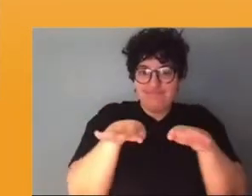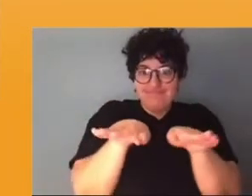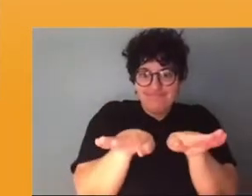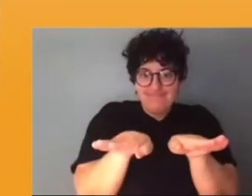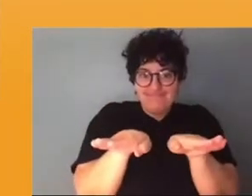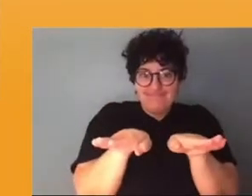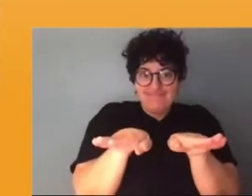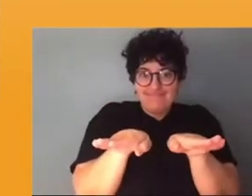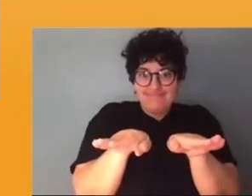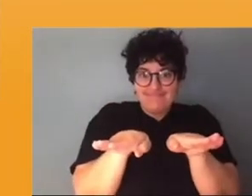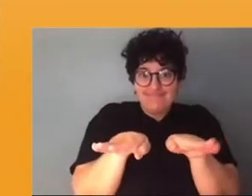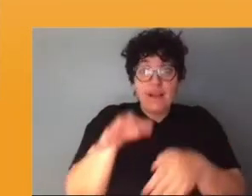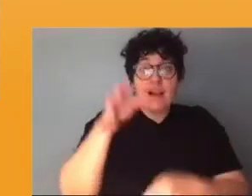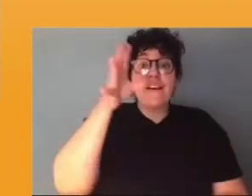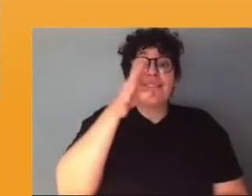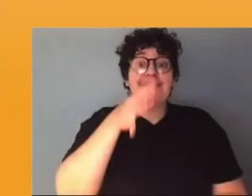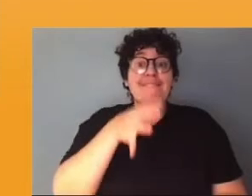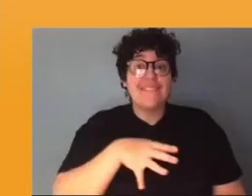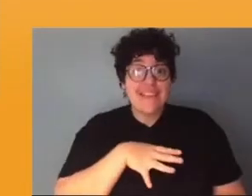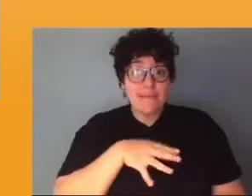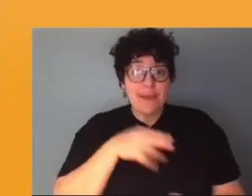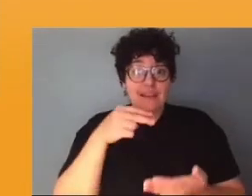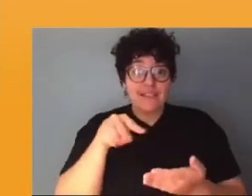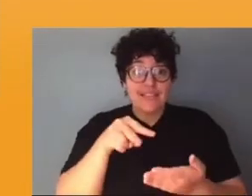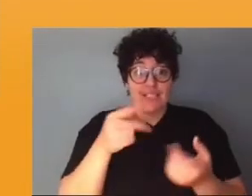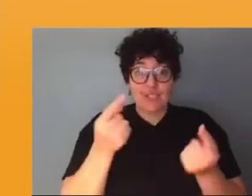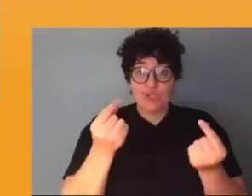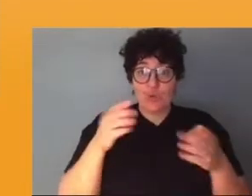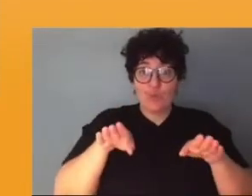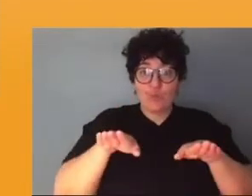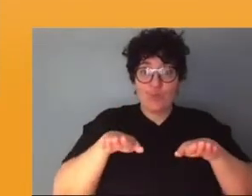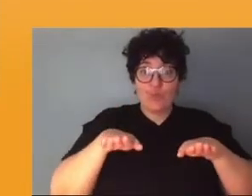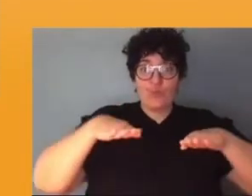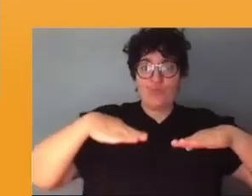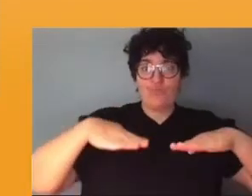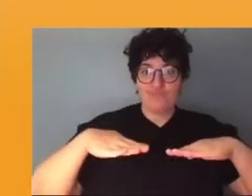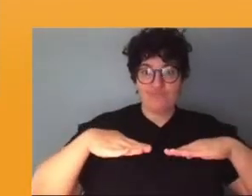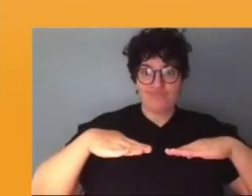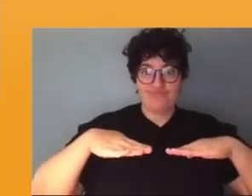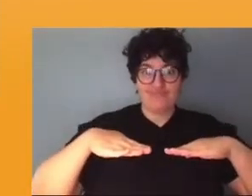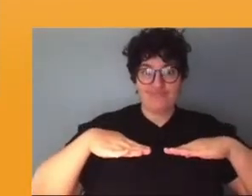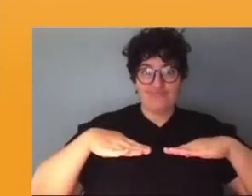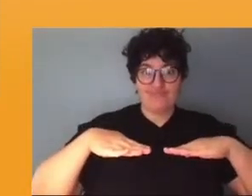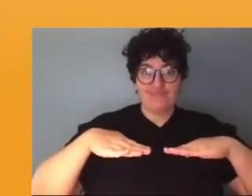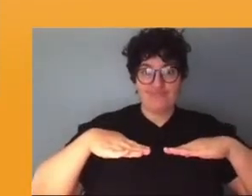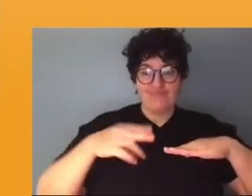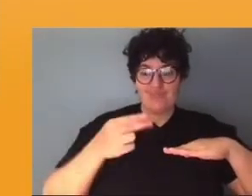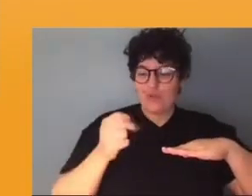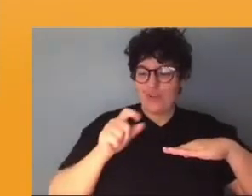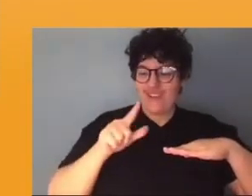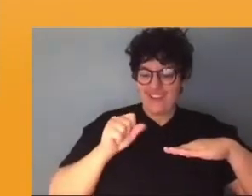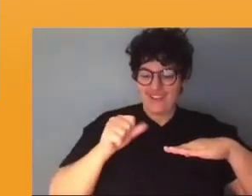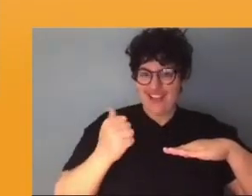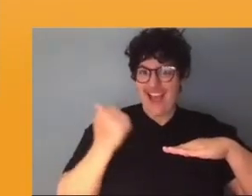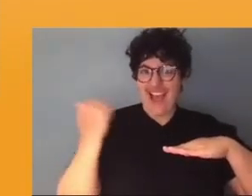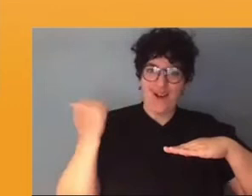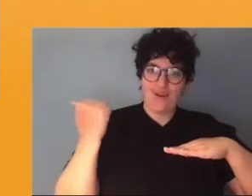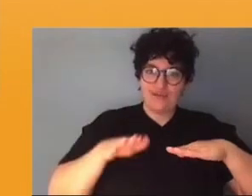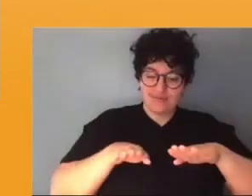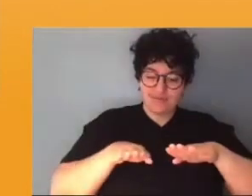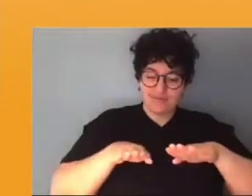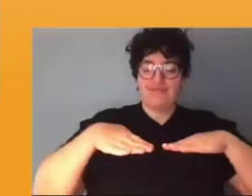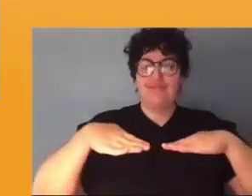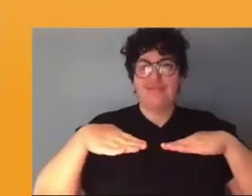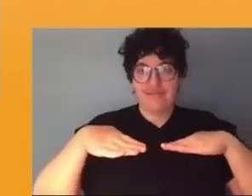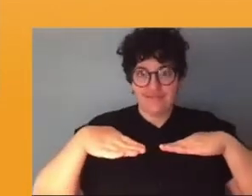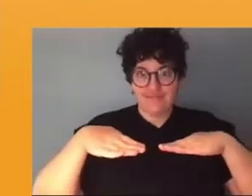femeninas ponemos los dedos de pie para adentro y las partes traseras del